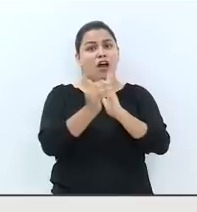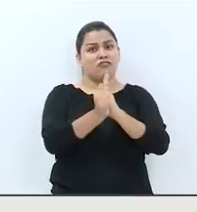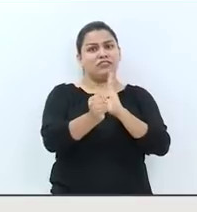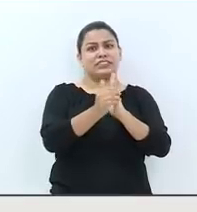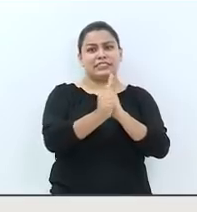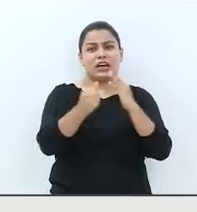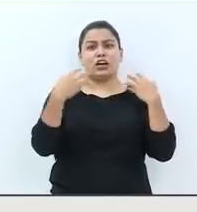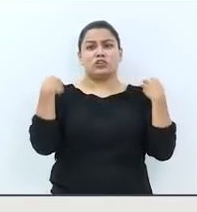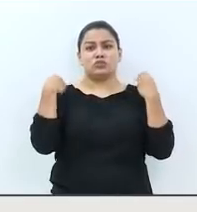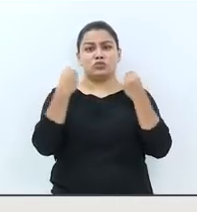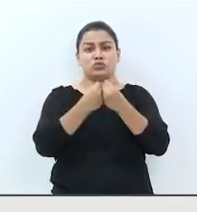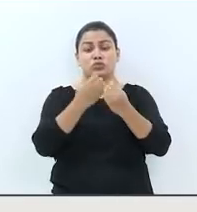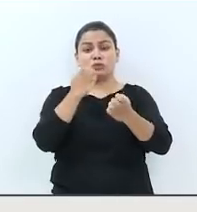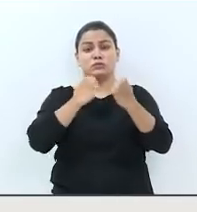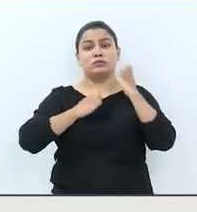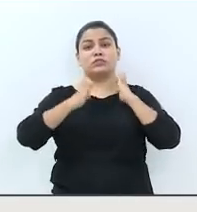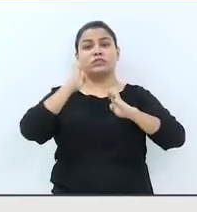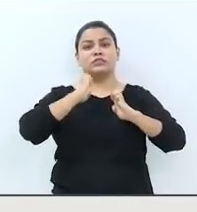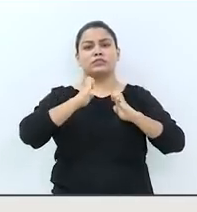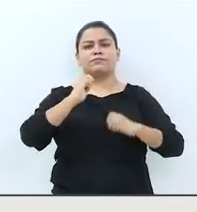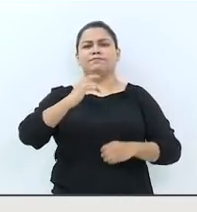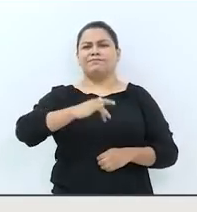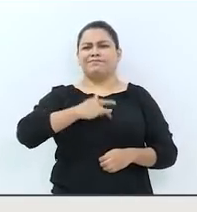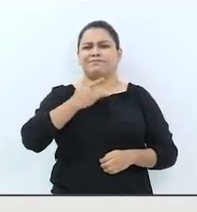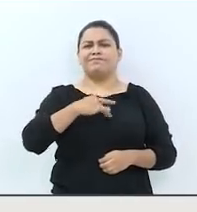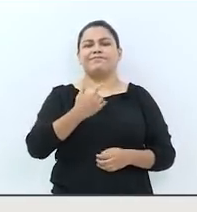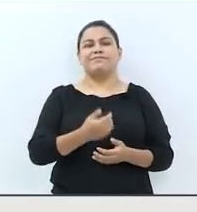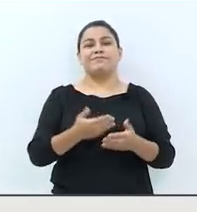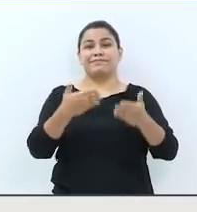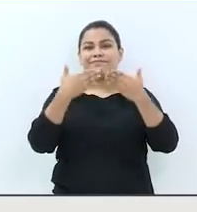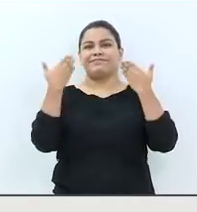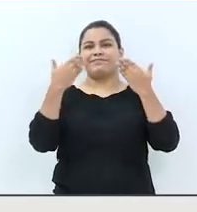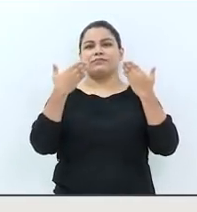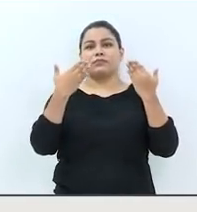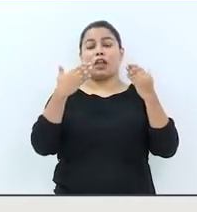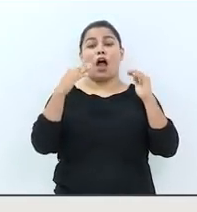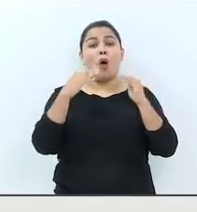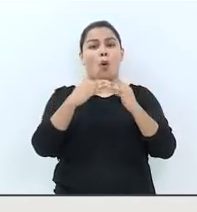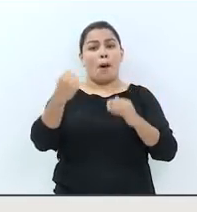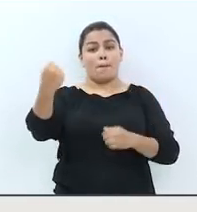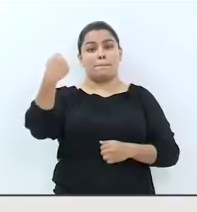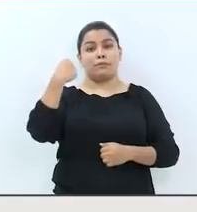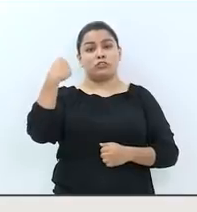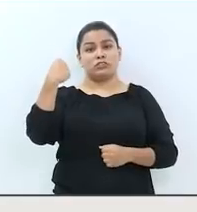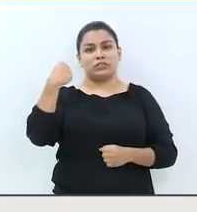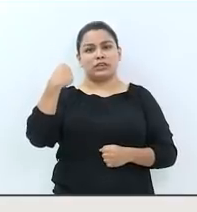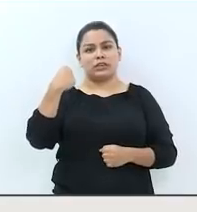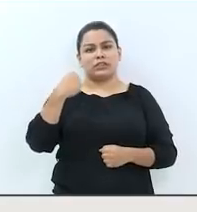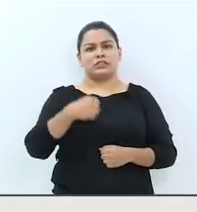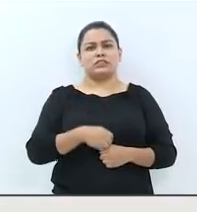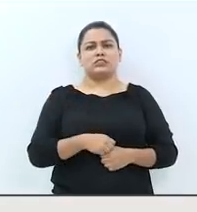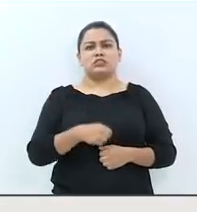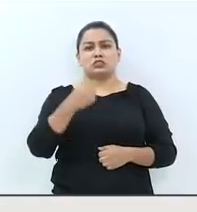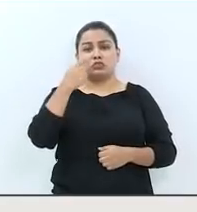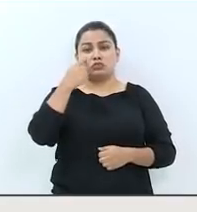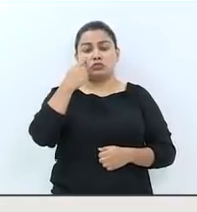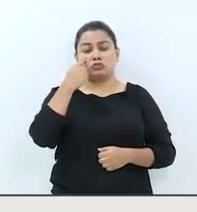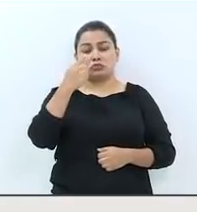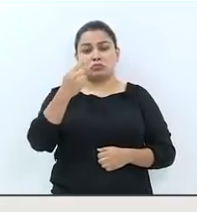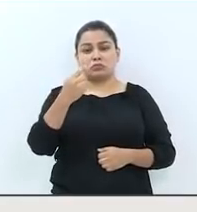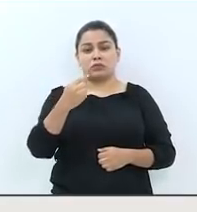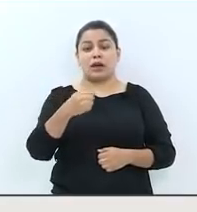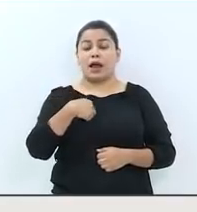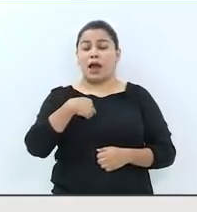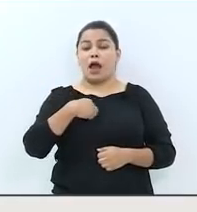socioemocionales, por supuesto que me hace sentir muy feliz. Y también es importante reconocer que no me estoy identificando con